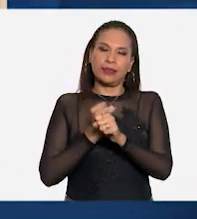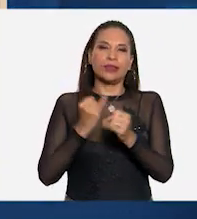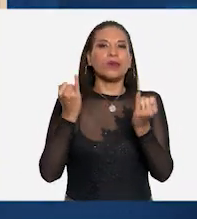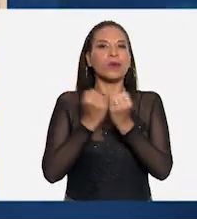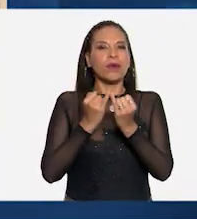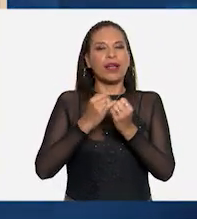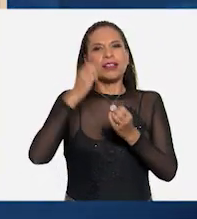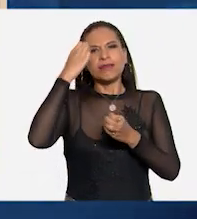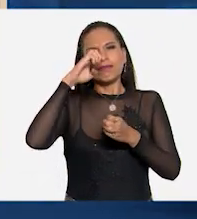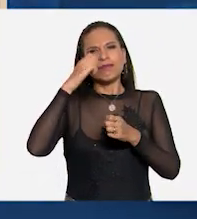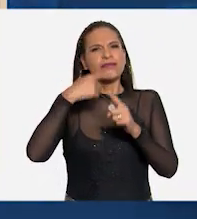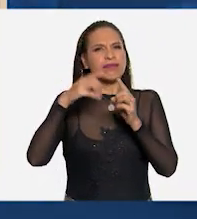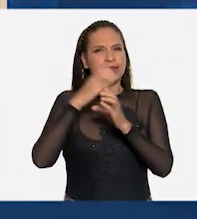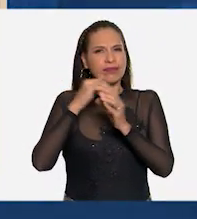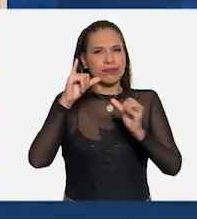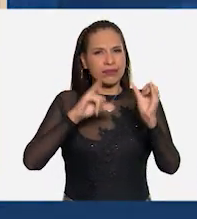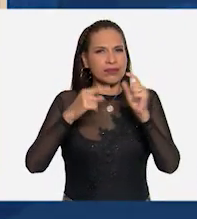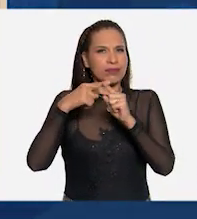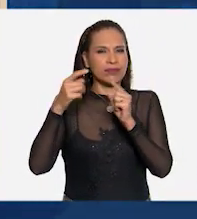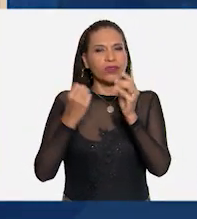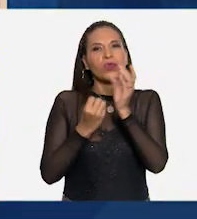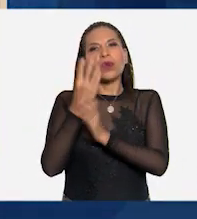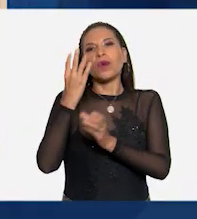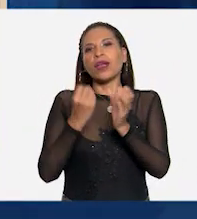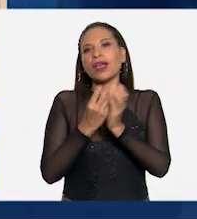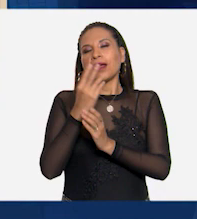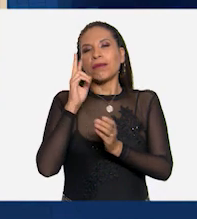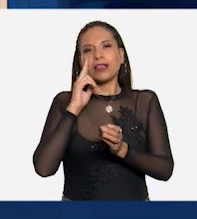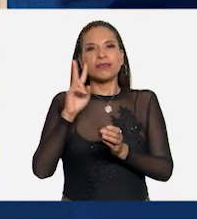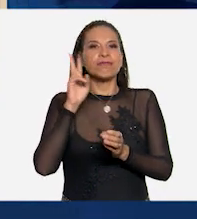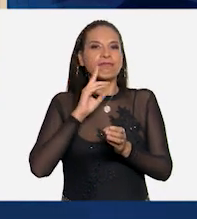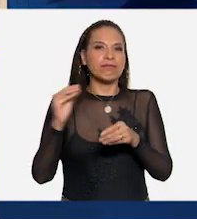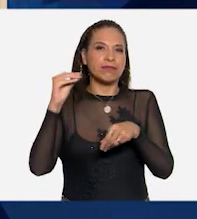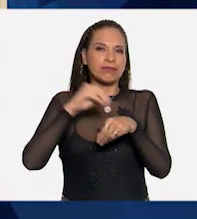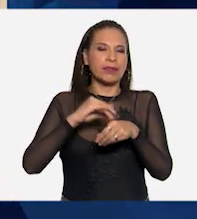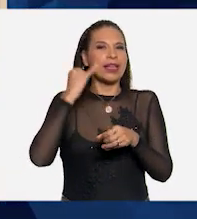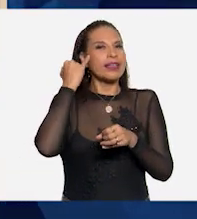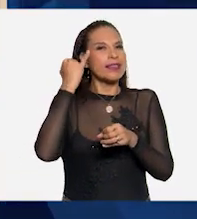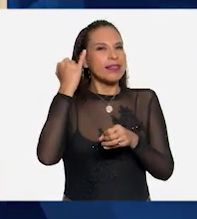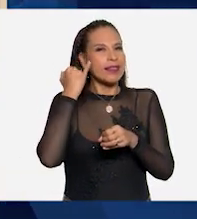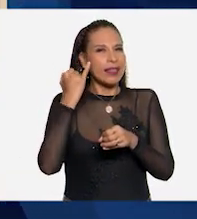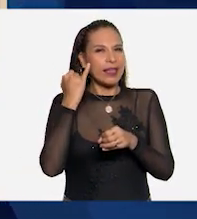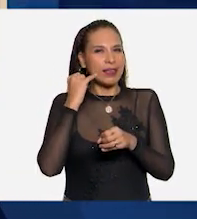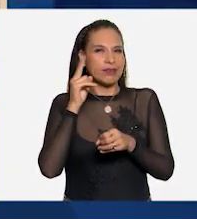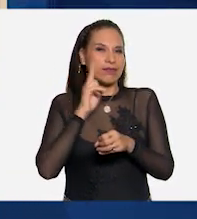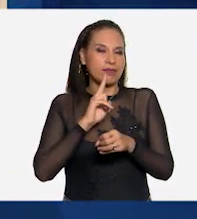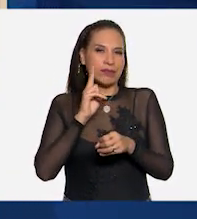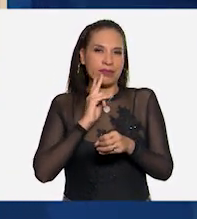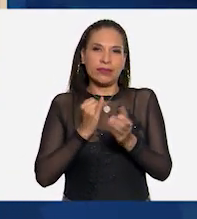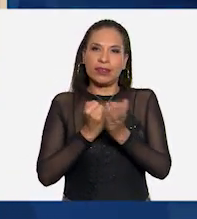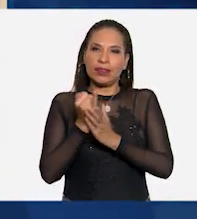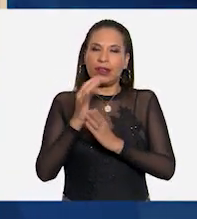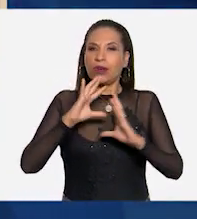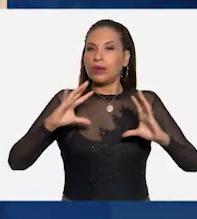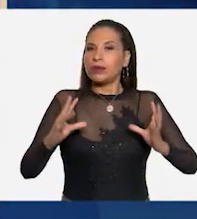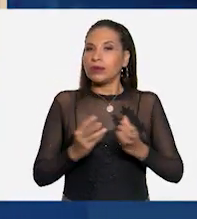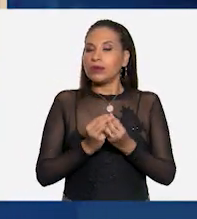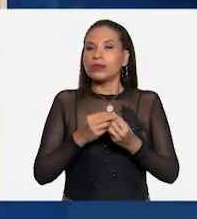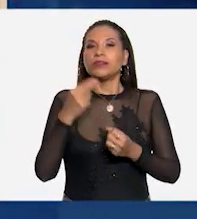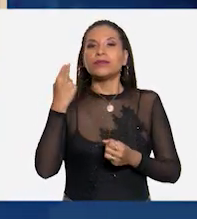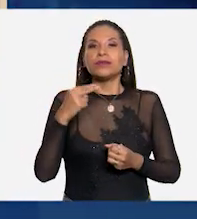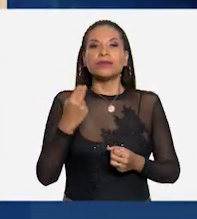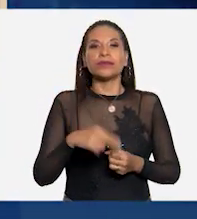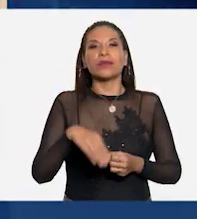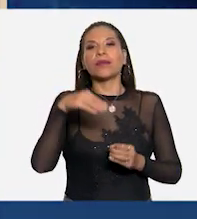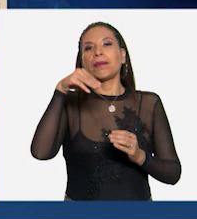la experimentación. Además, van a agregar la comprobación de hipótesis. Todo esto en su conjunto se le llama